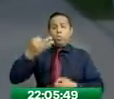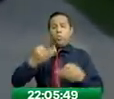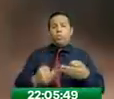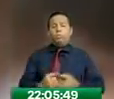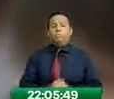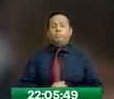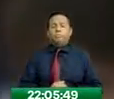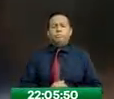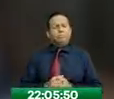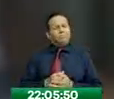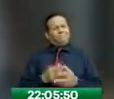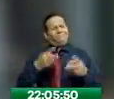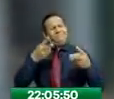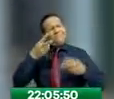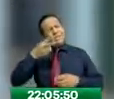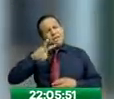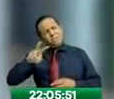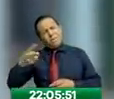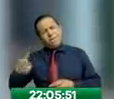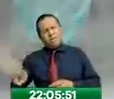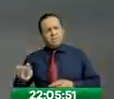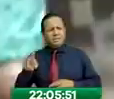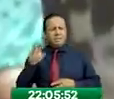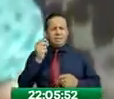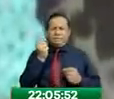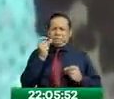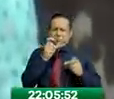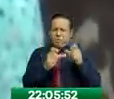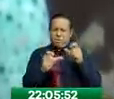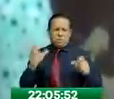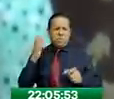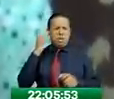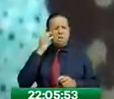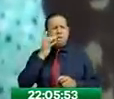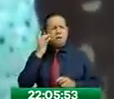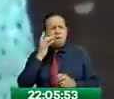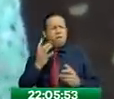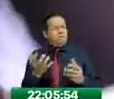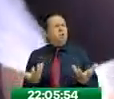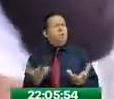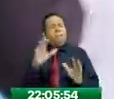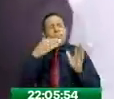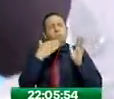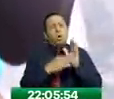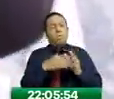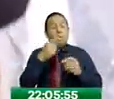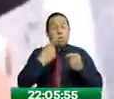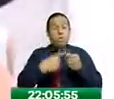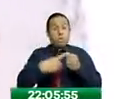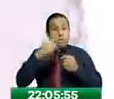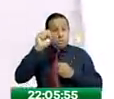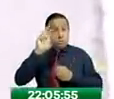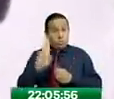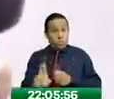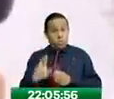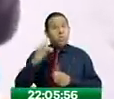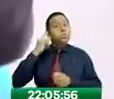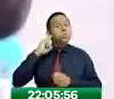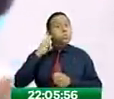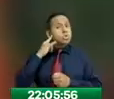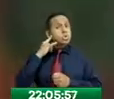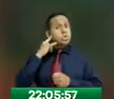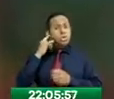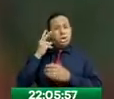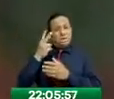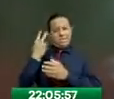resulta difícil entender la conducta de los seres humanos. En un barrio del sector de La Magdalena, al sur de Quito, una niña de 2 años de edad estaba con su madre